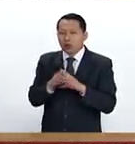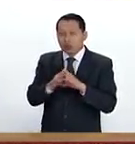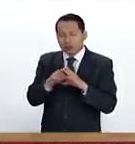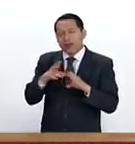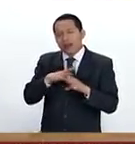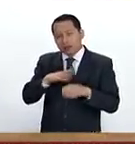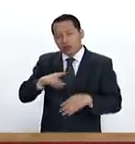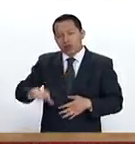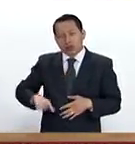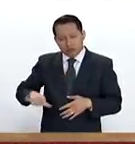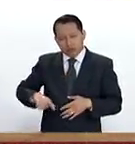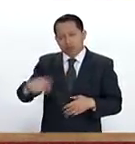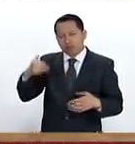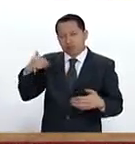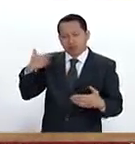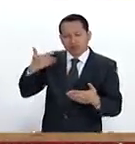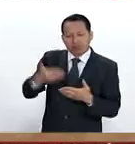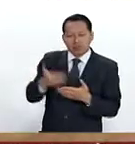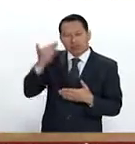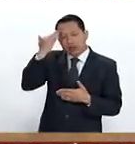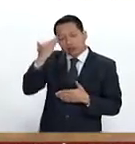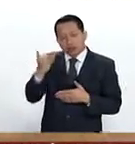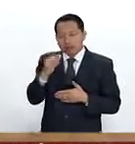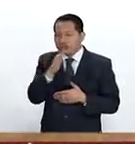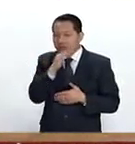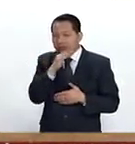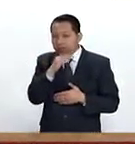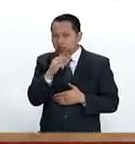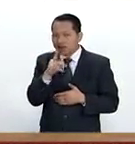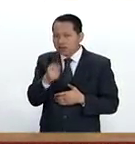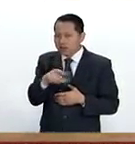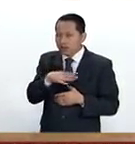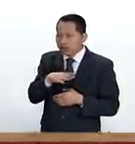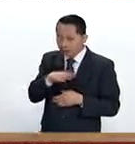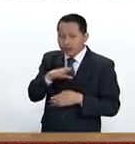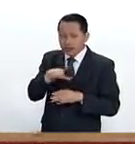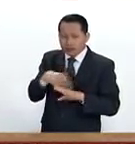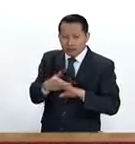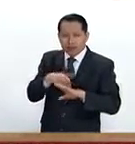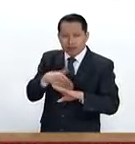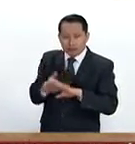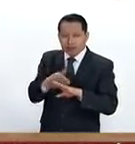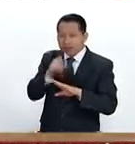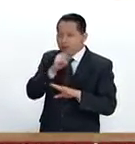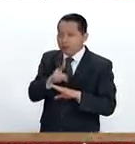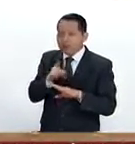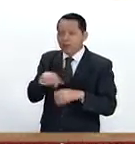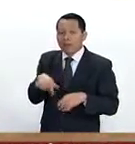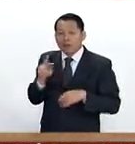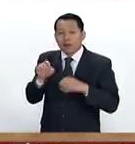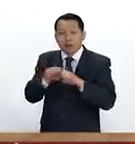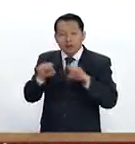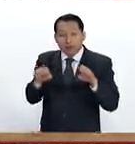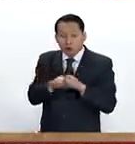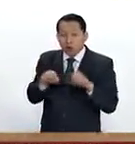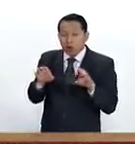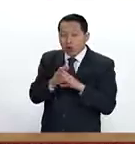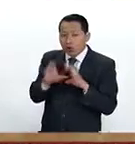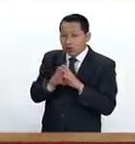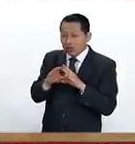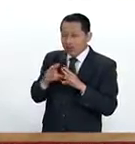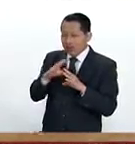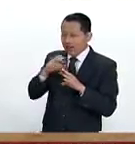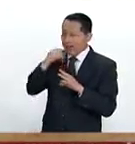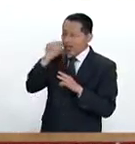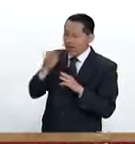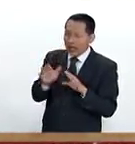al gobierno por un largo tiempo y ni siquiera pueden. Es decir, conflictos que él está generando, pero por otro lado su equipo como que está tratando